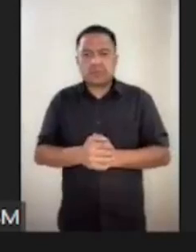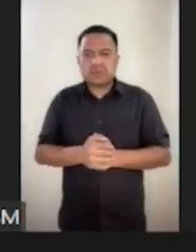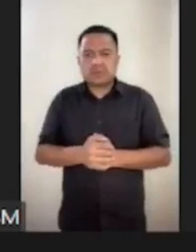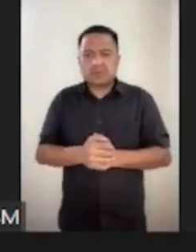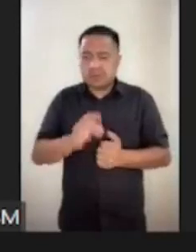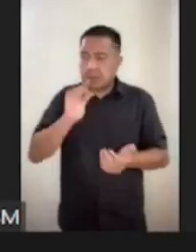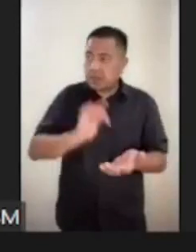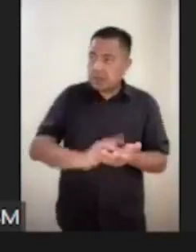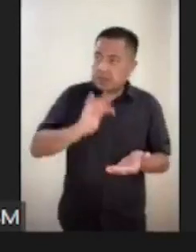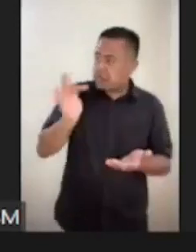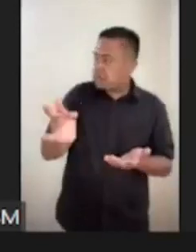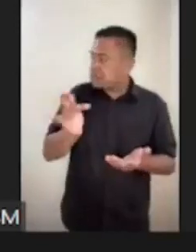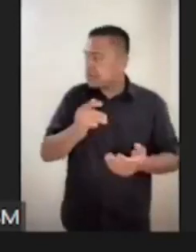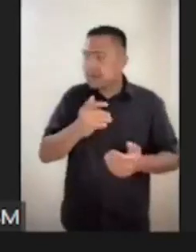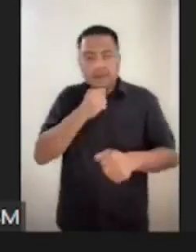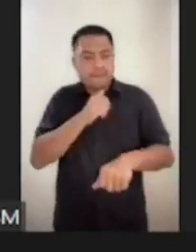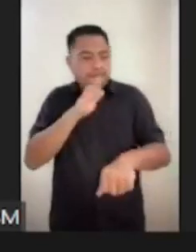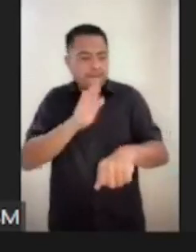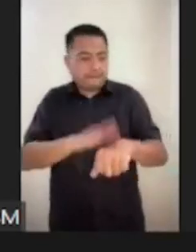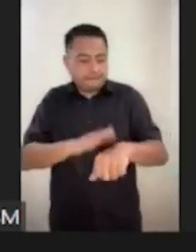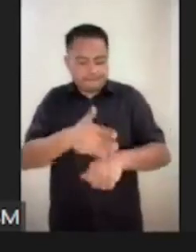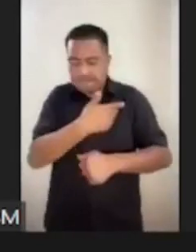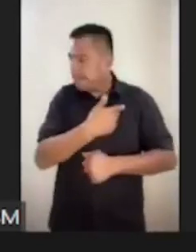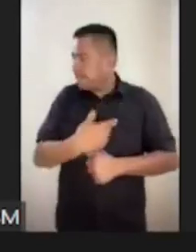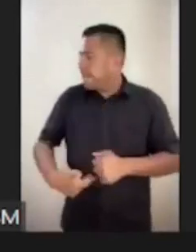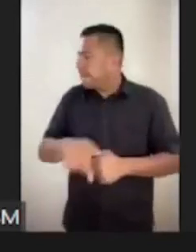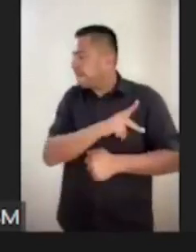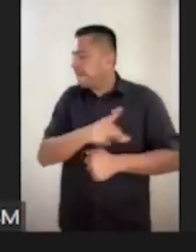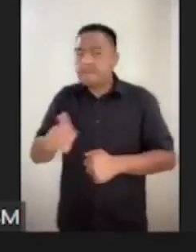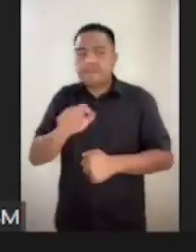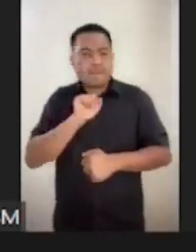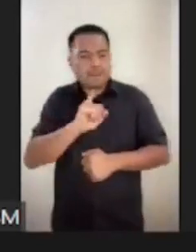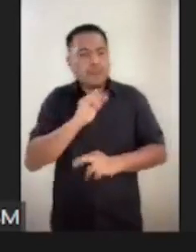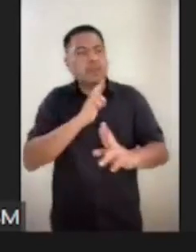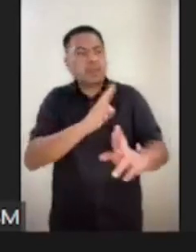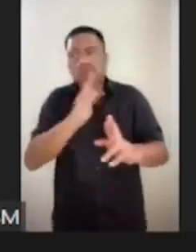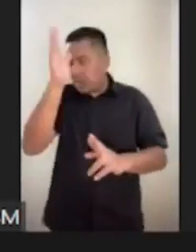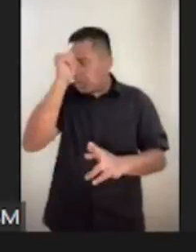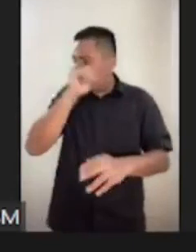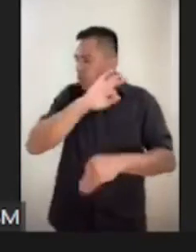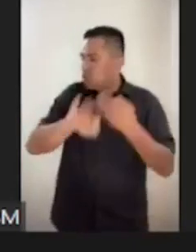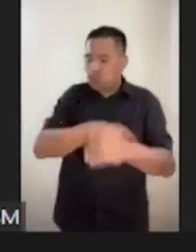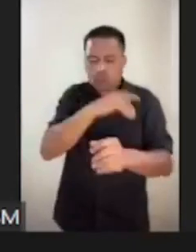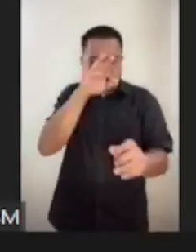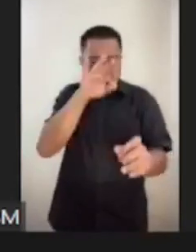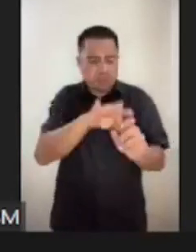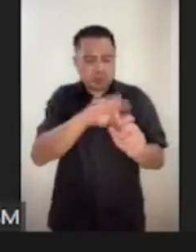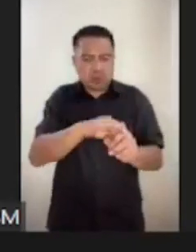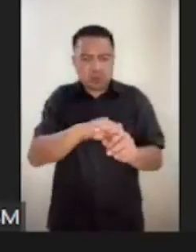Gracias, magistrada. Magistrada presidenta, magistradas, magistrado, el proyecto de resolución fue aprobado por unanimidad de votos.